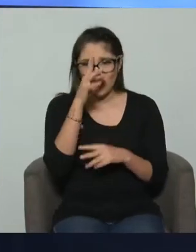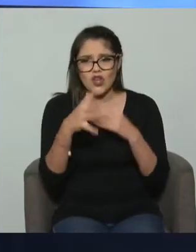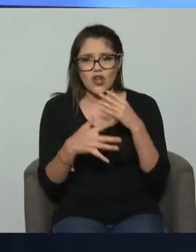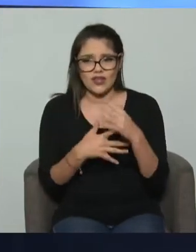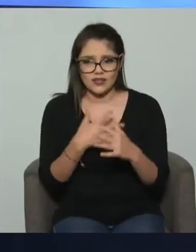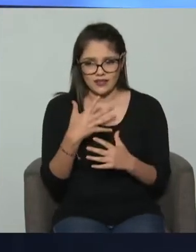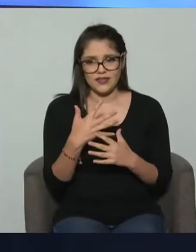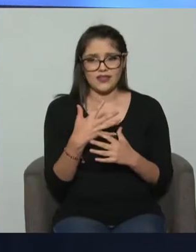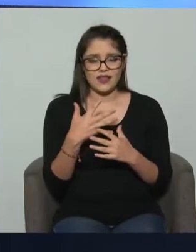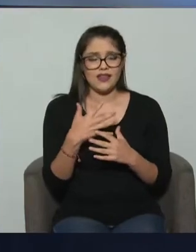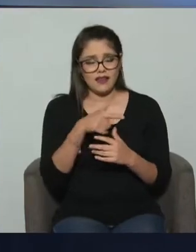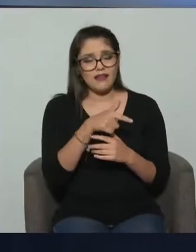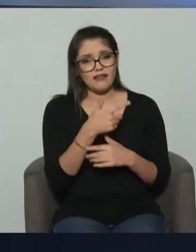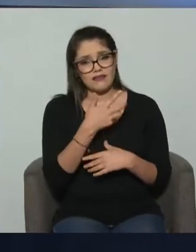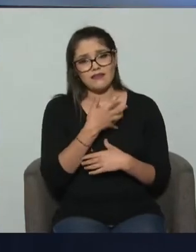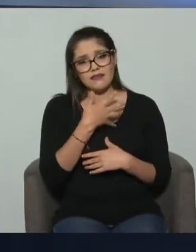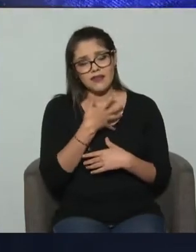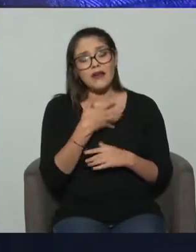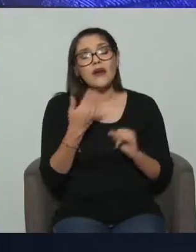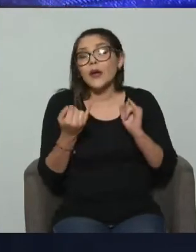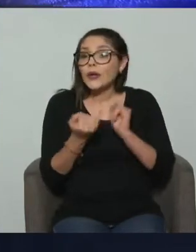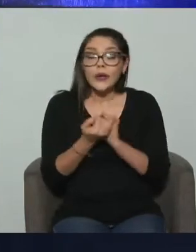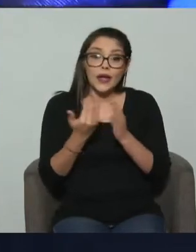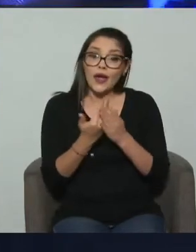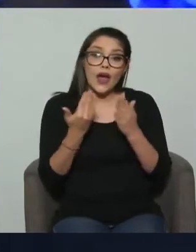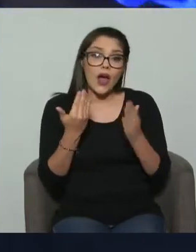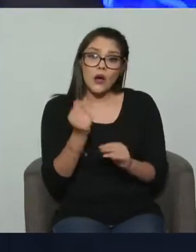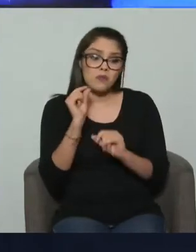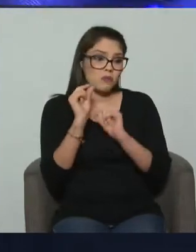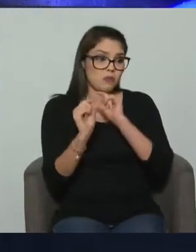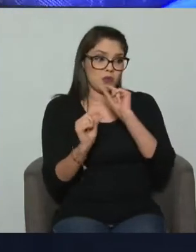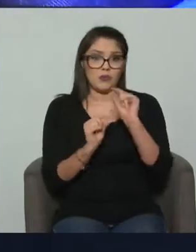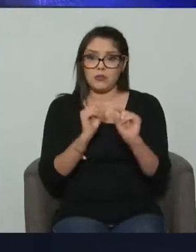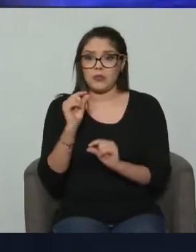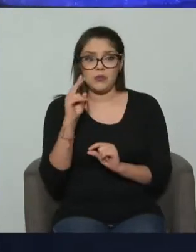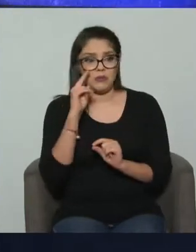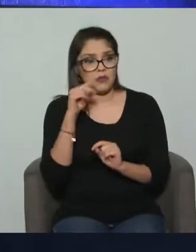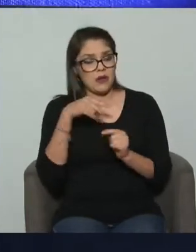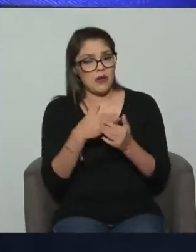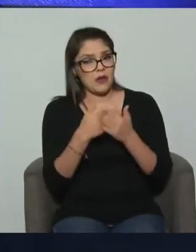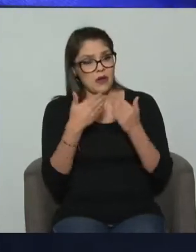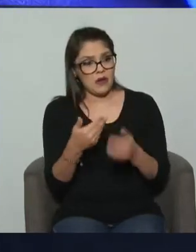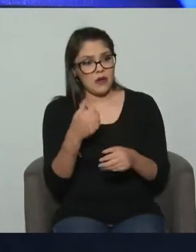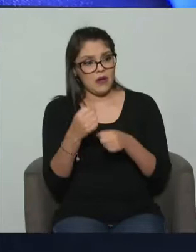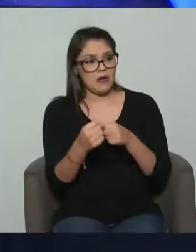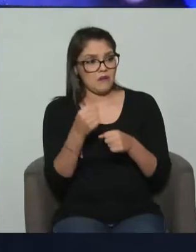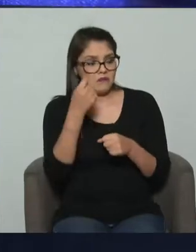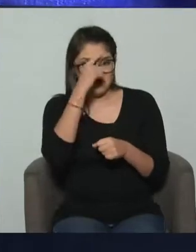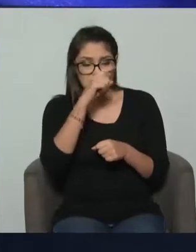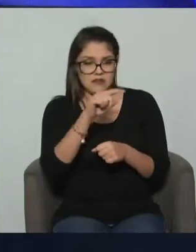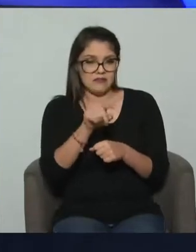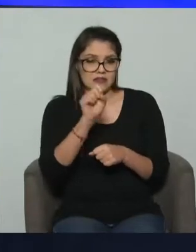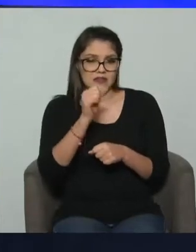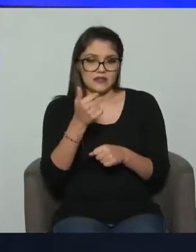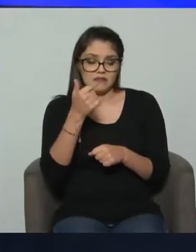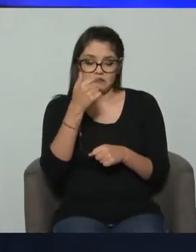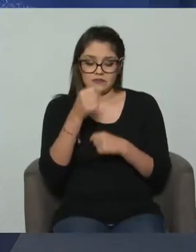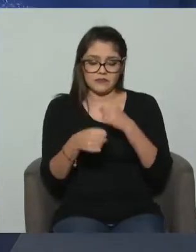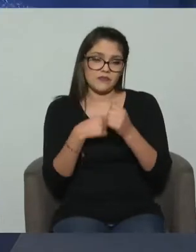un entorno global, en un entorno en donde tú prendes la televisión, escuchas la